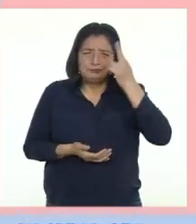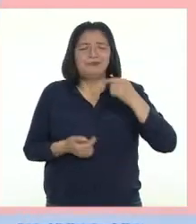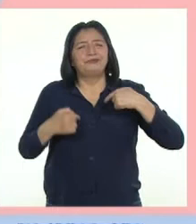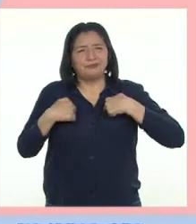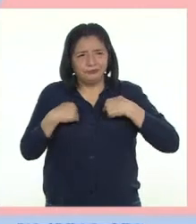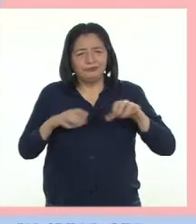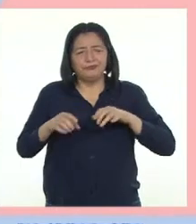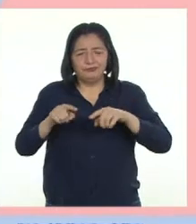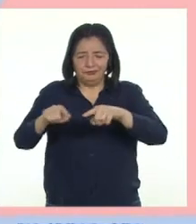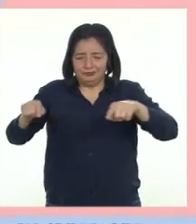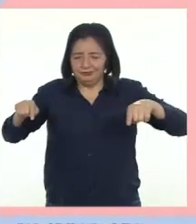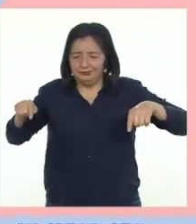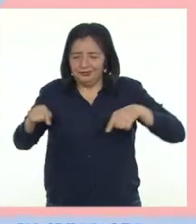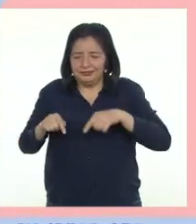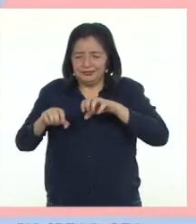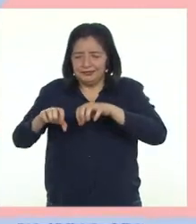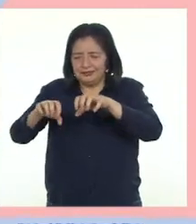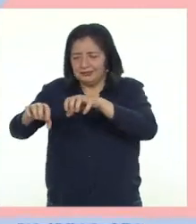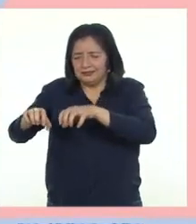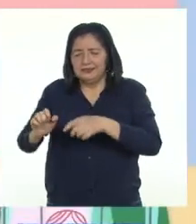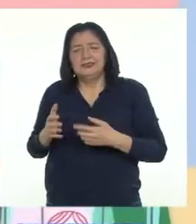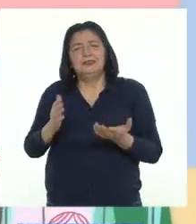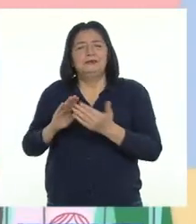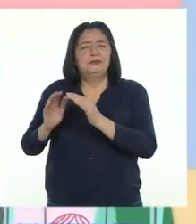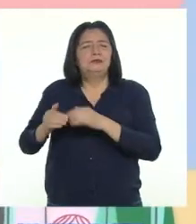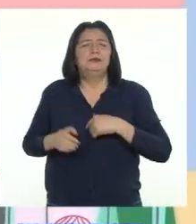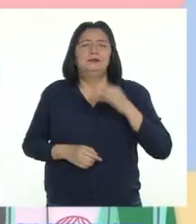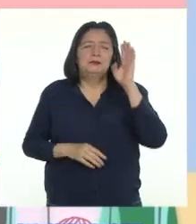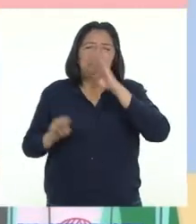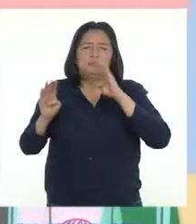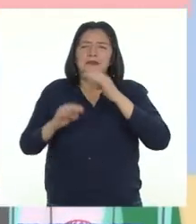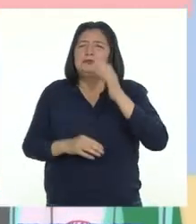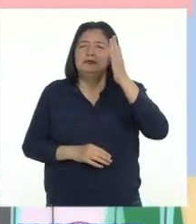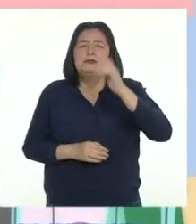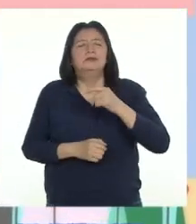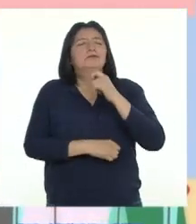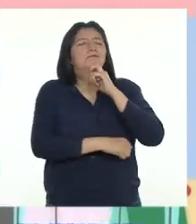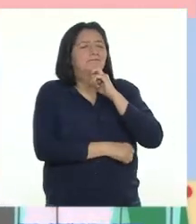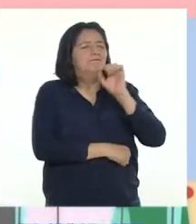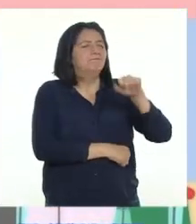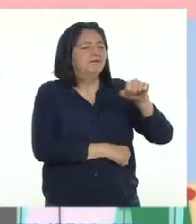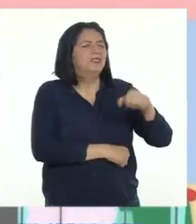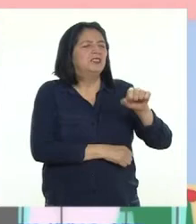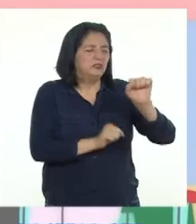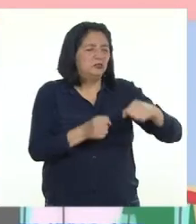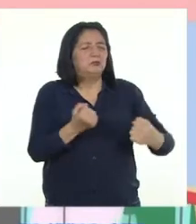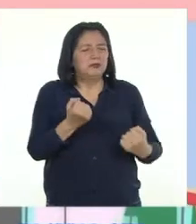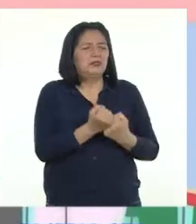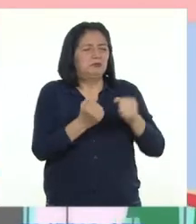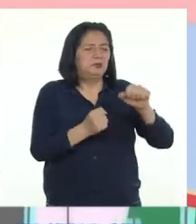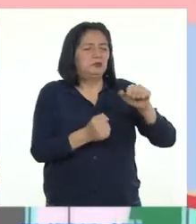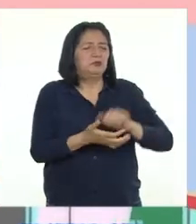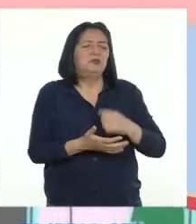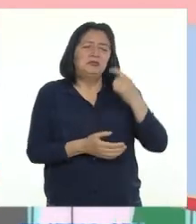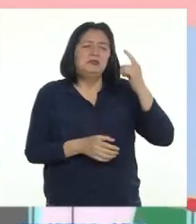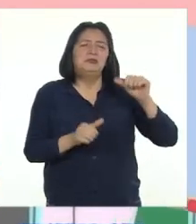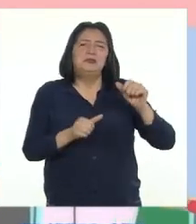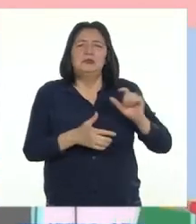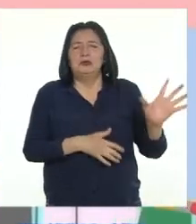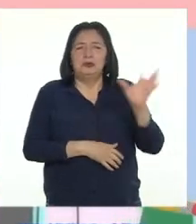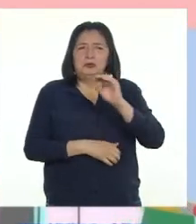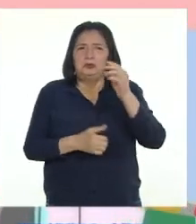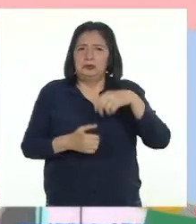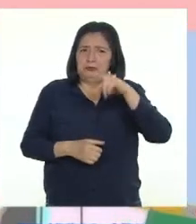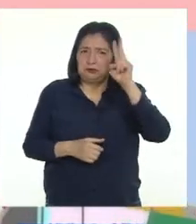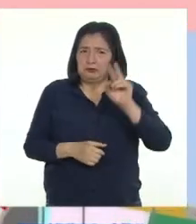esta maqueta, porque me preocupa el futuro. Gracias, Romina. Encontrarás apoyo, no lo dudo. Hoy en todo el